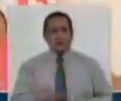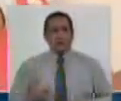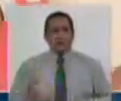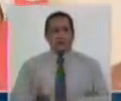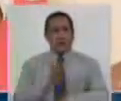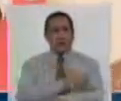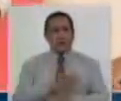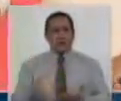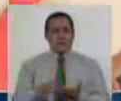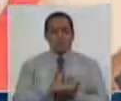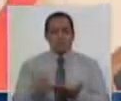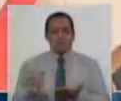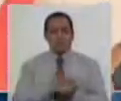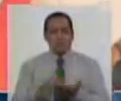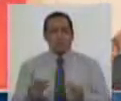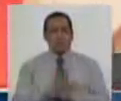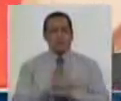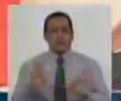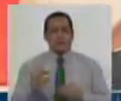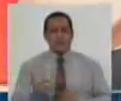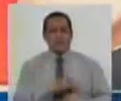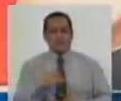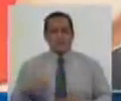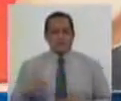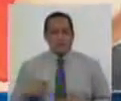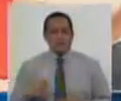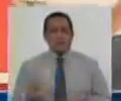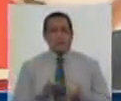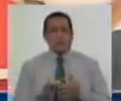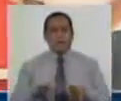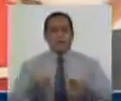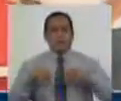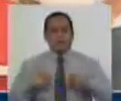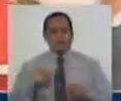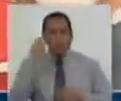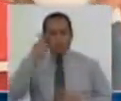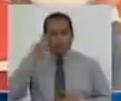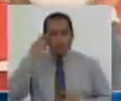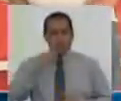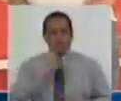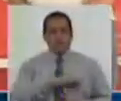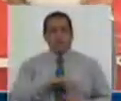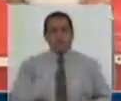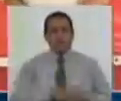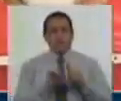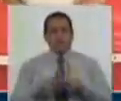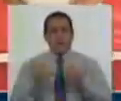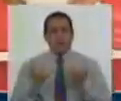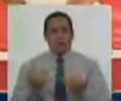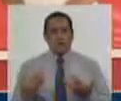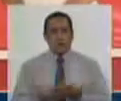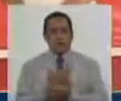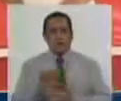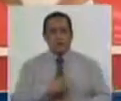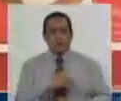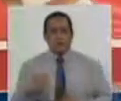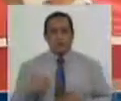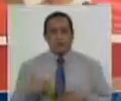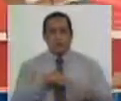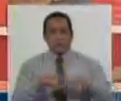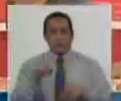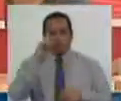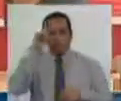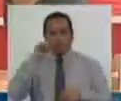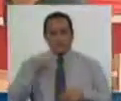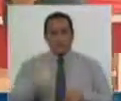no existía ningún ministerio que asumiera una política social. Ahora este ministerio, que es creación de este